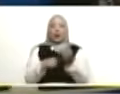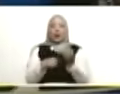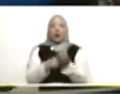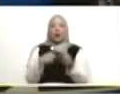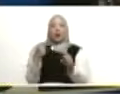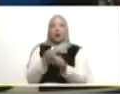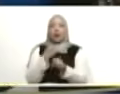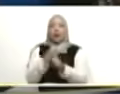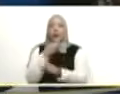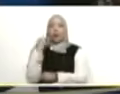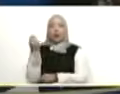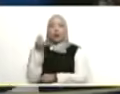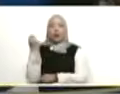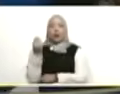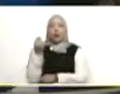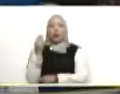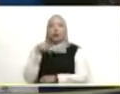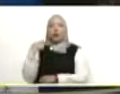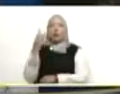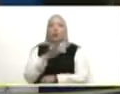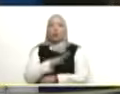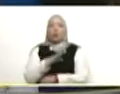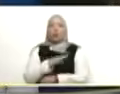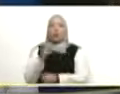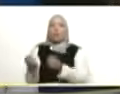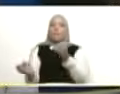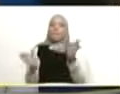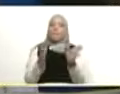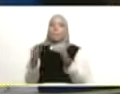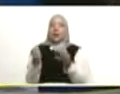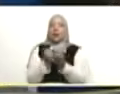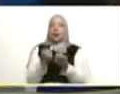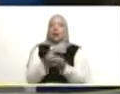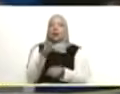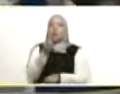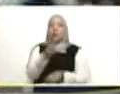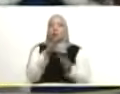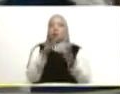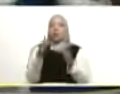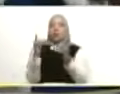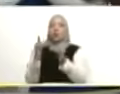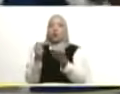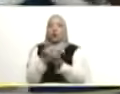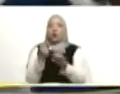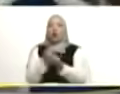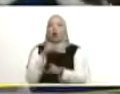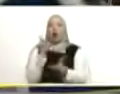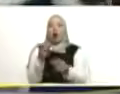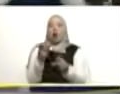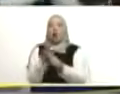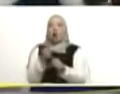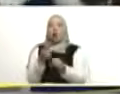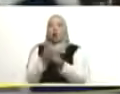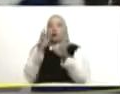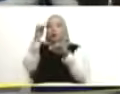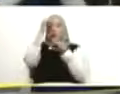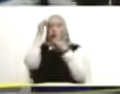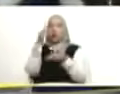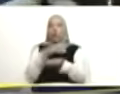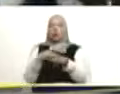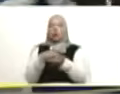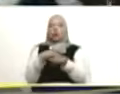proyectos de la juventud. Desde el propio mes de marzo vamos a tener dos incubadoras, marzo y agosto. Atención,